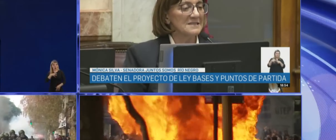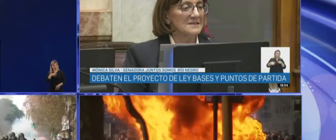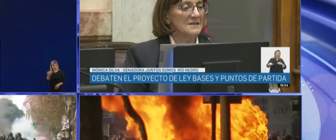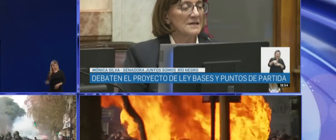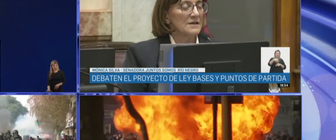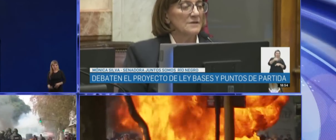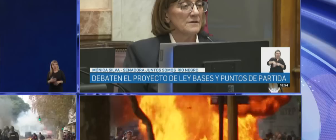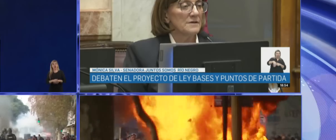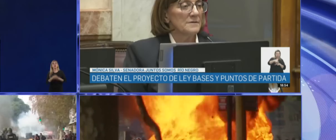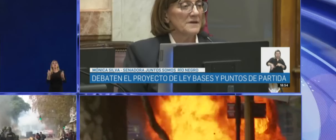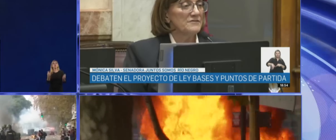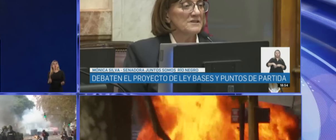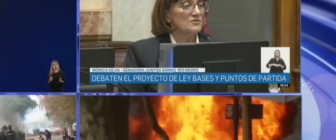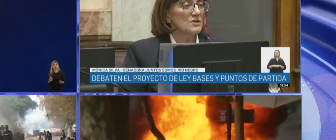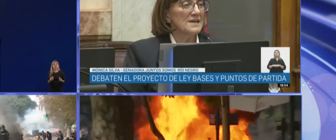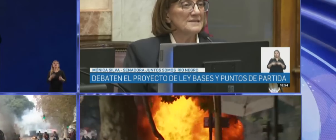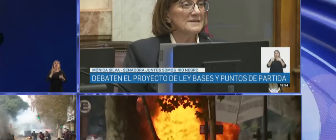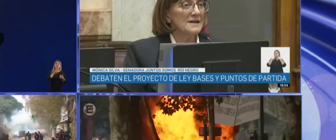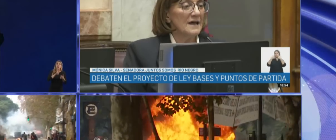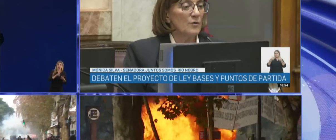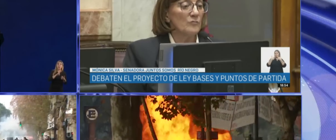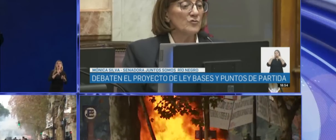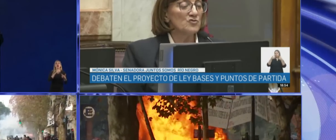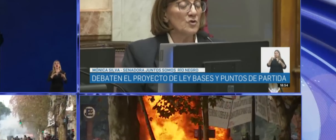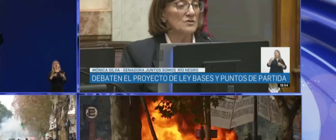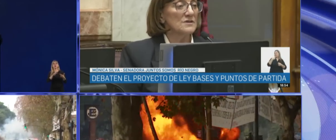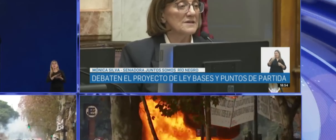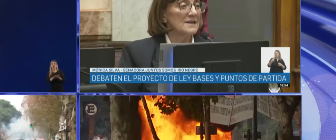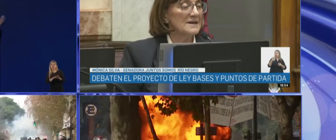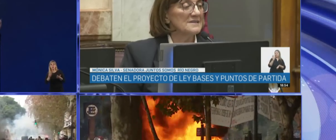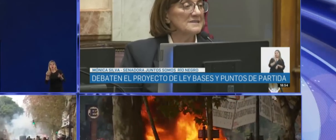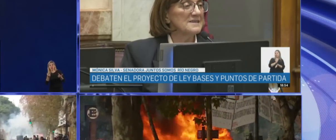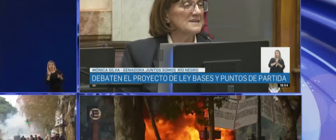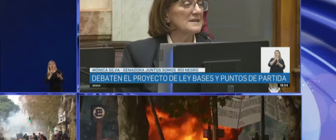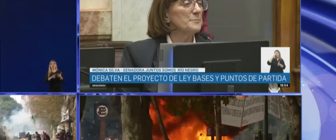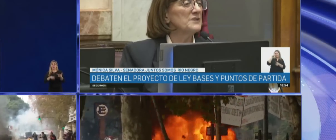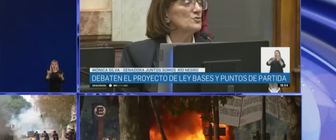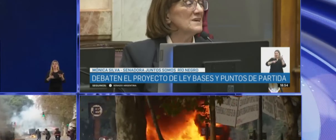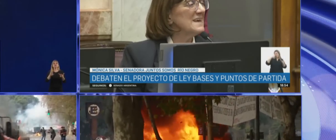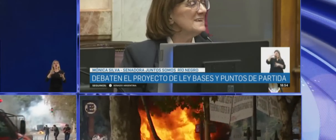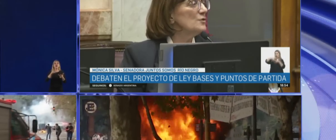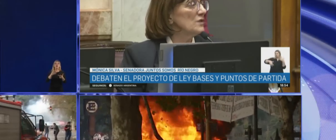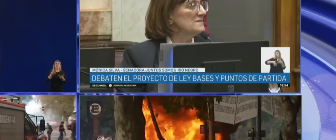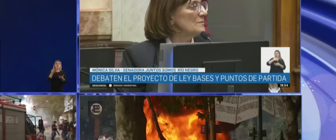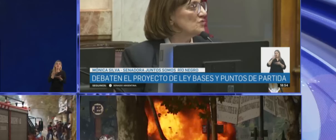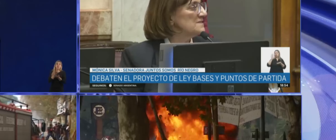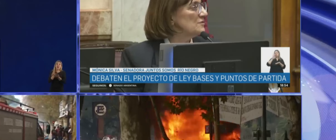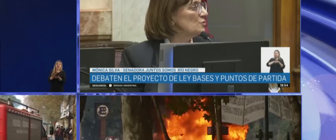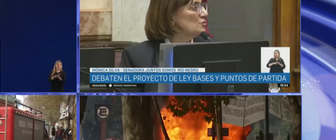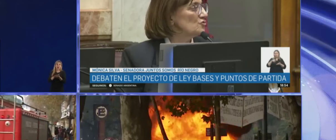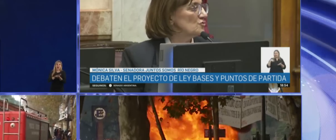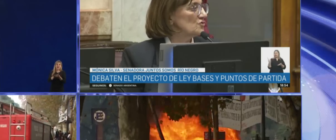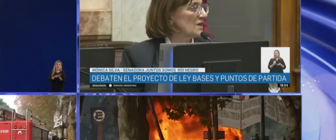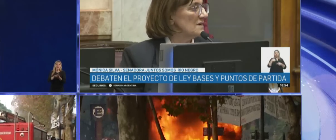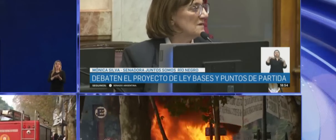que tenemos de base monetaria y pasivos remunerados, eso ya llega a 6 puntos del PBI, cuando históricamente la demanda de base